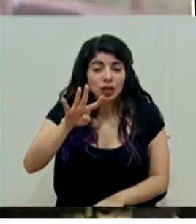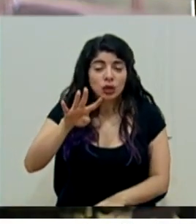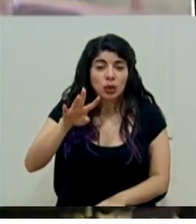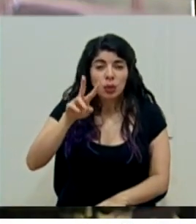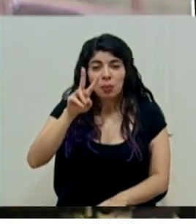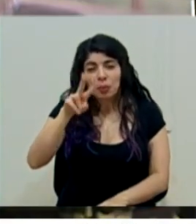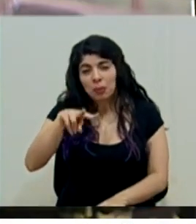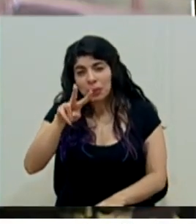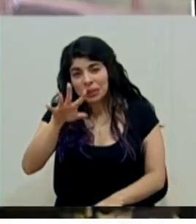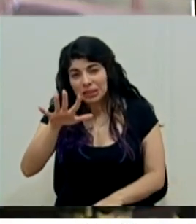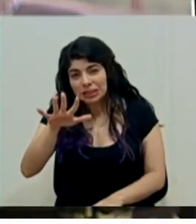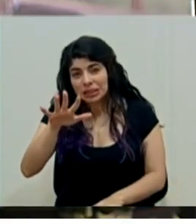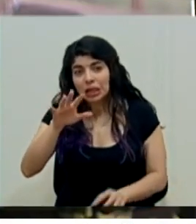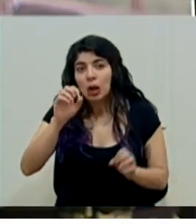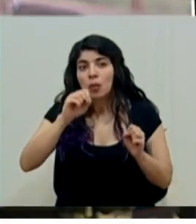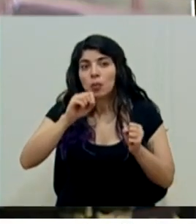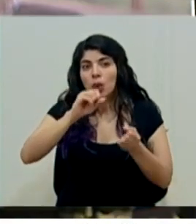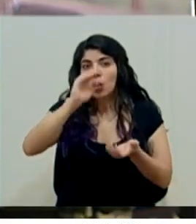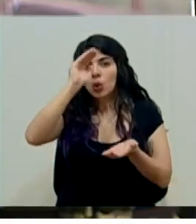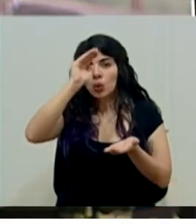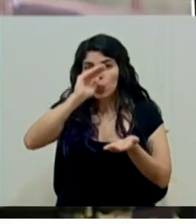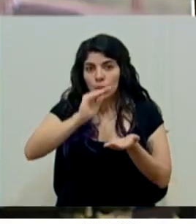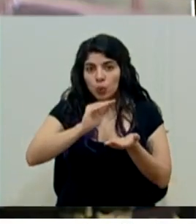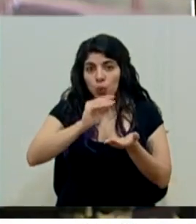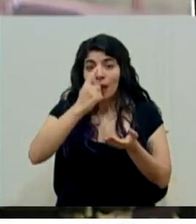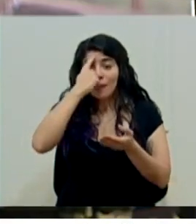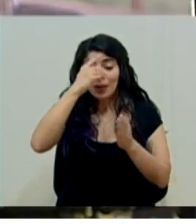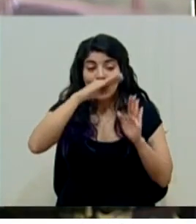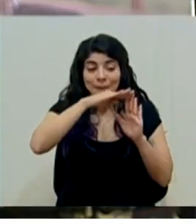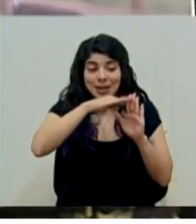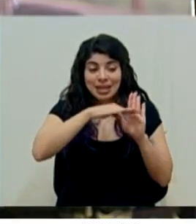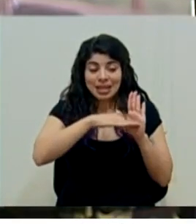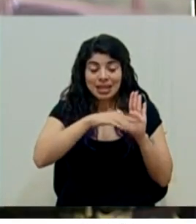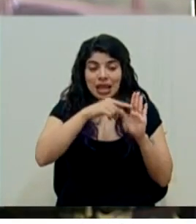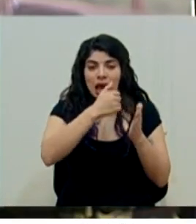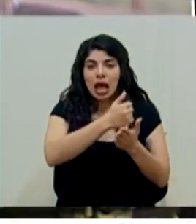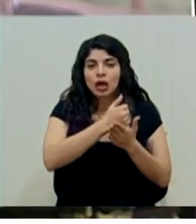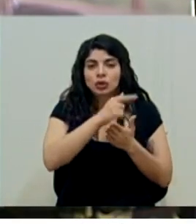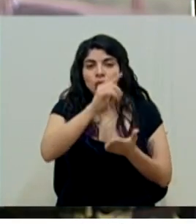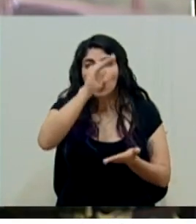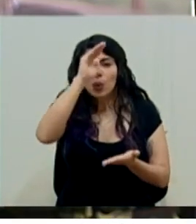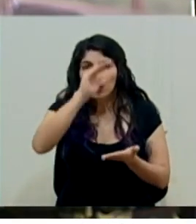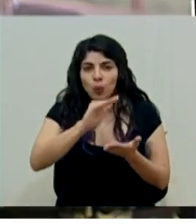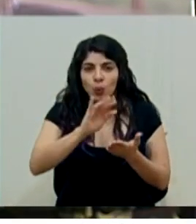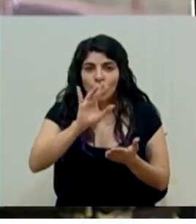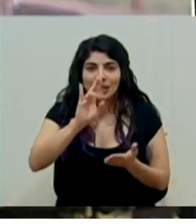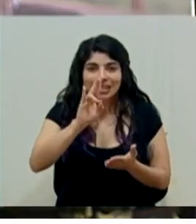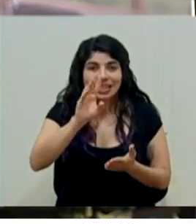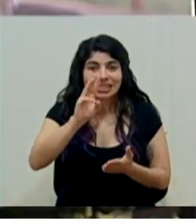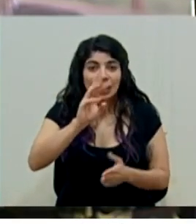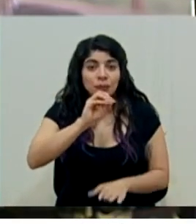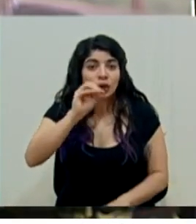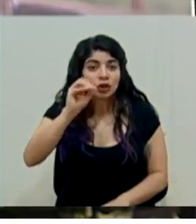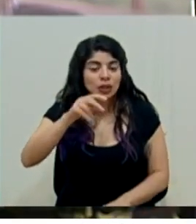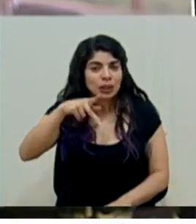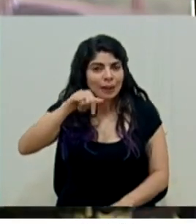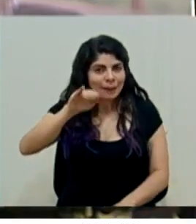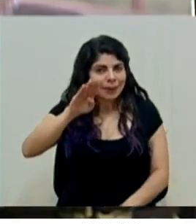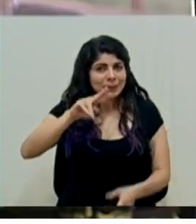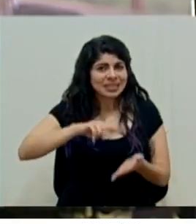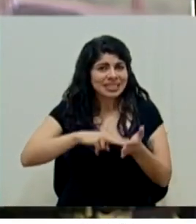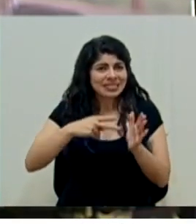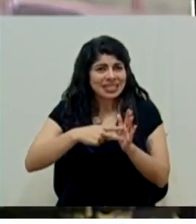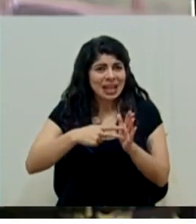2024-25 bajaría con una parte de estas medidas al 76%. Del PIB. Entonces, el